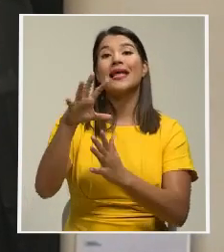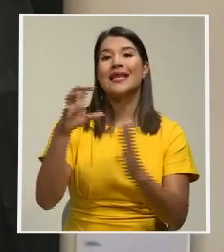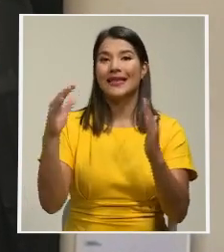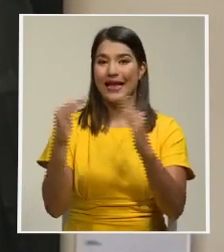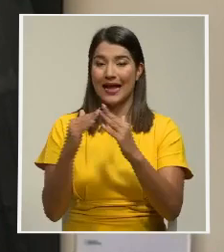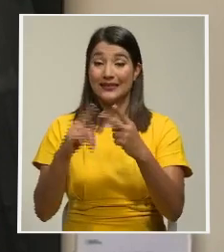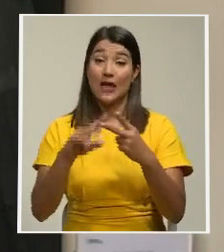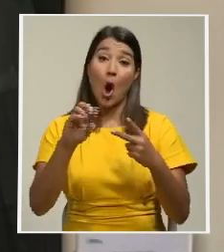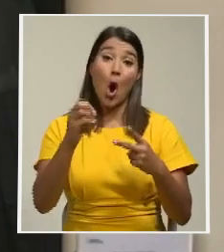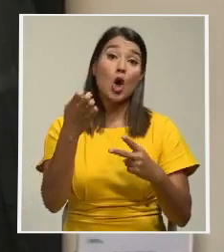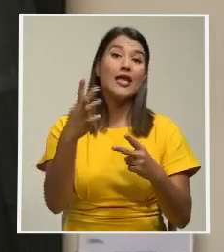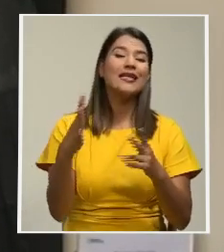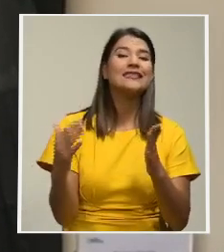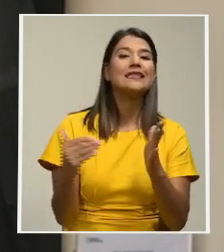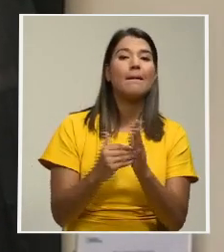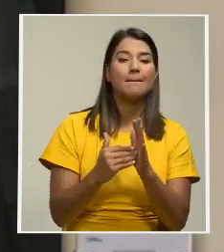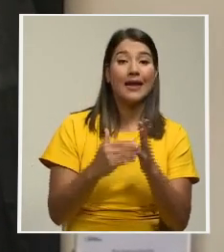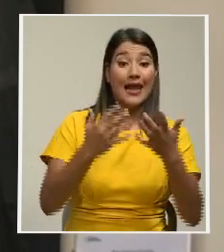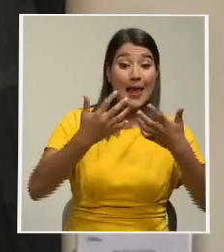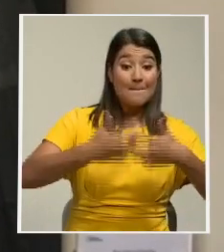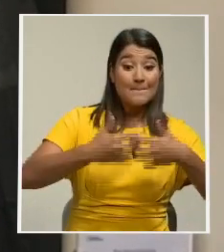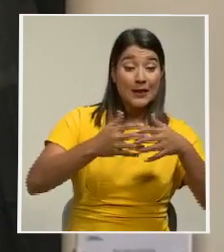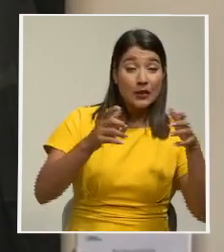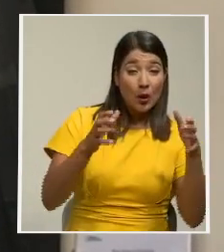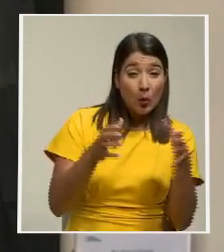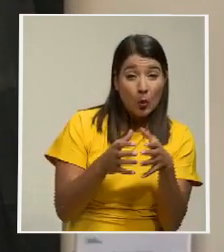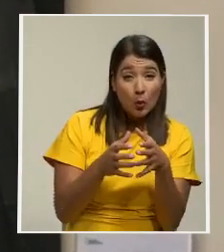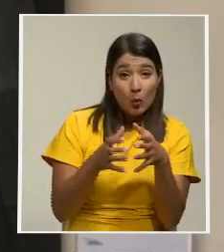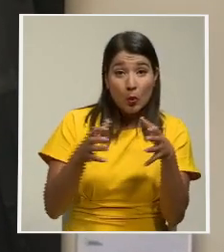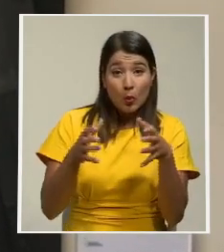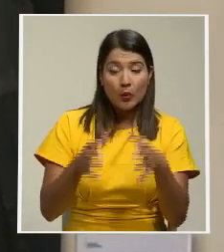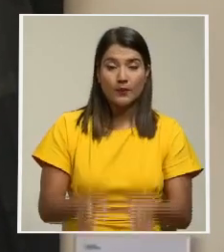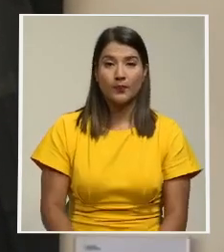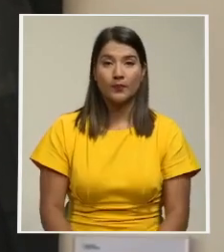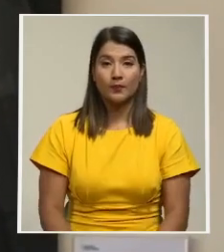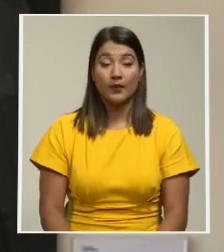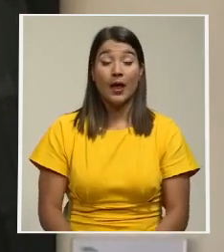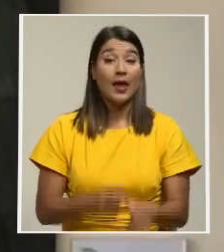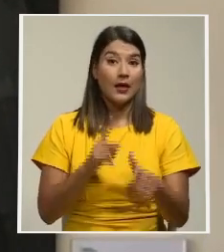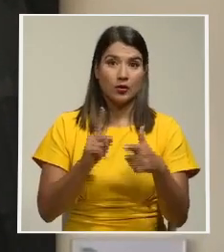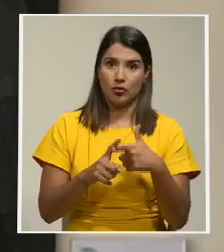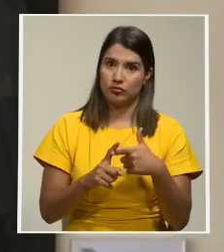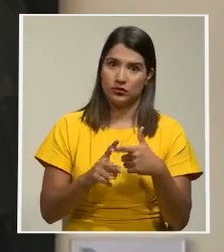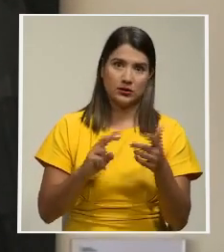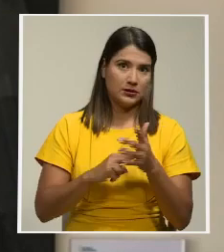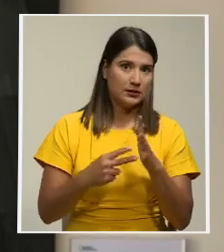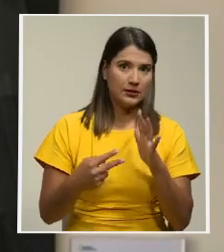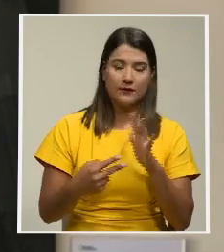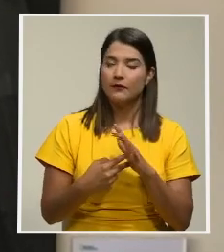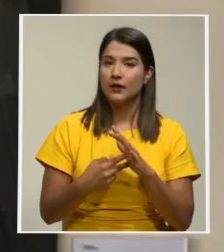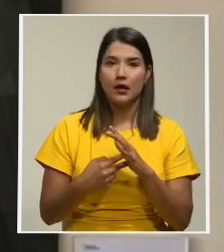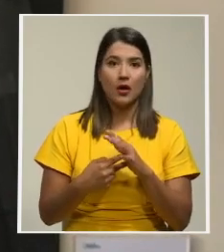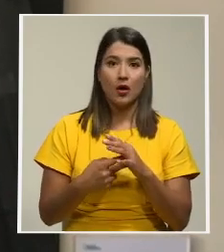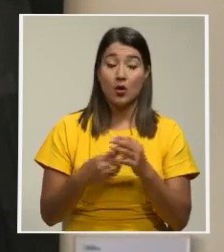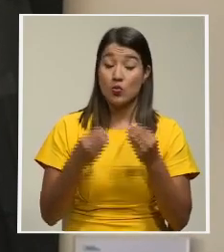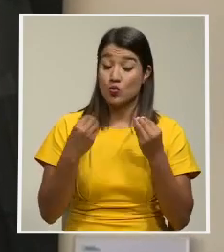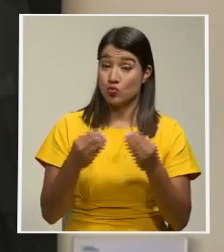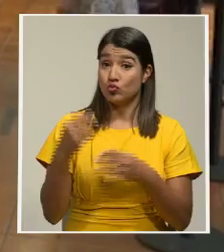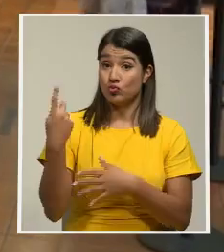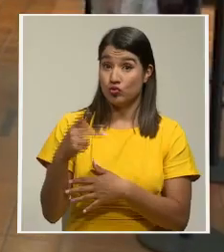15.000 micro y pequeñas empresas. El efecto sería sumamente